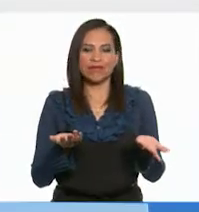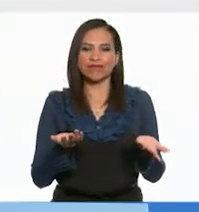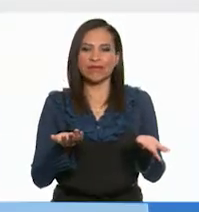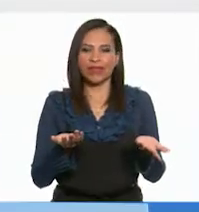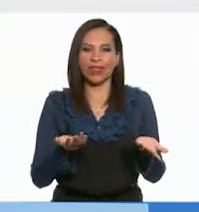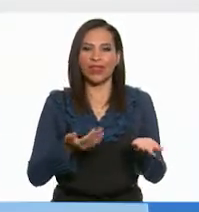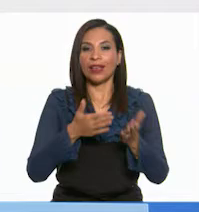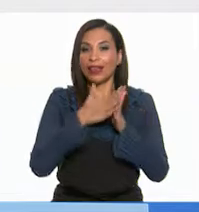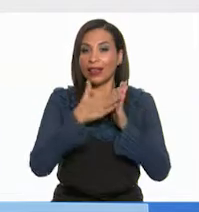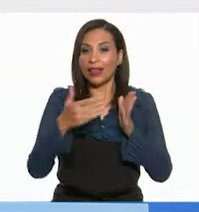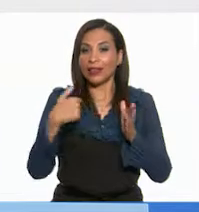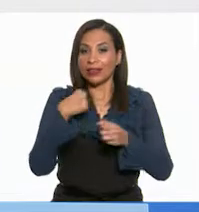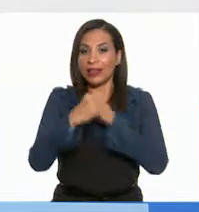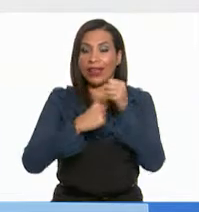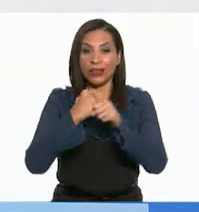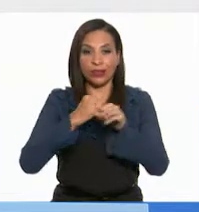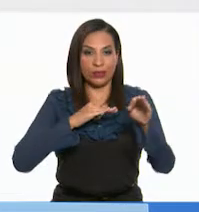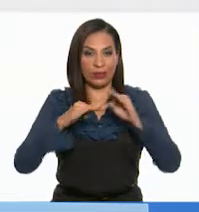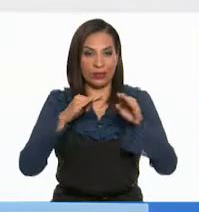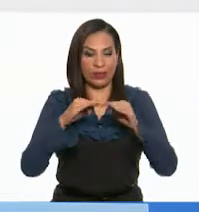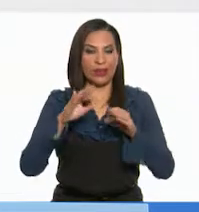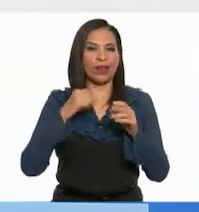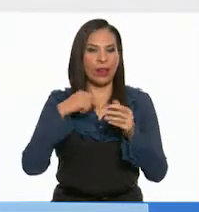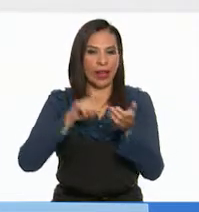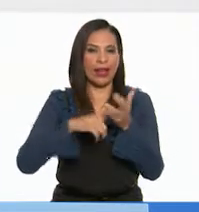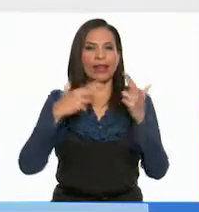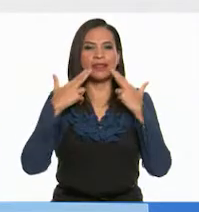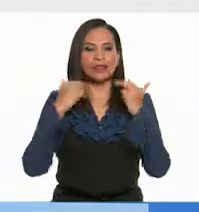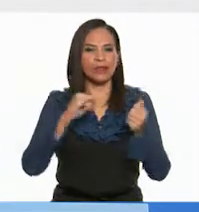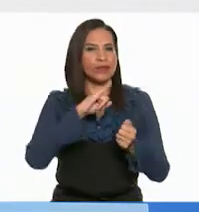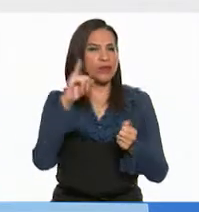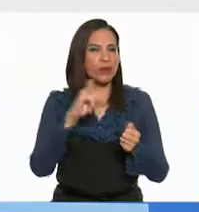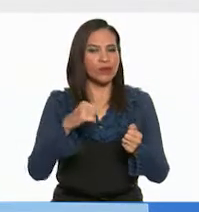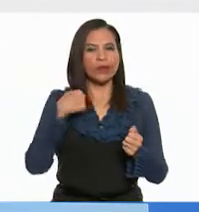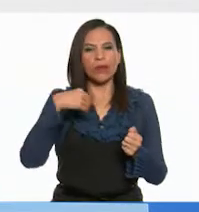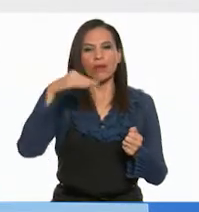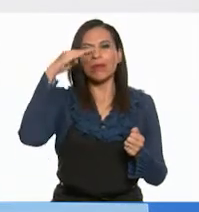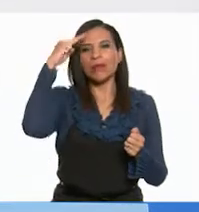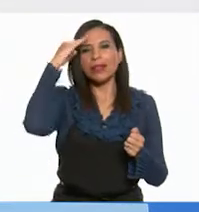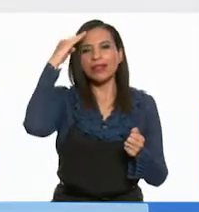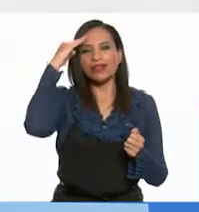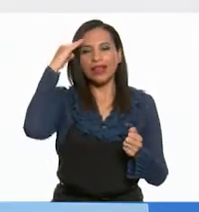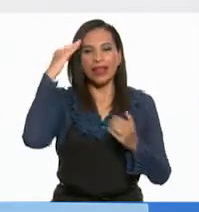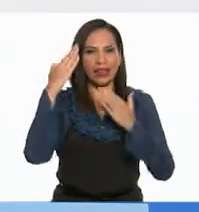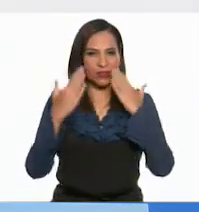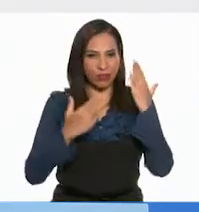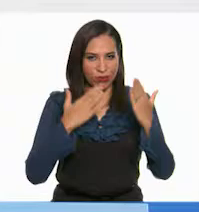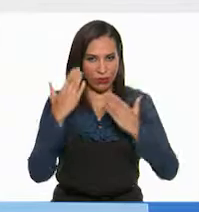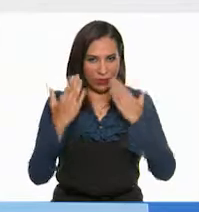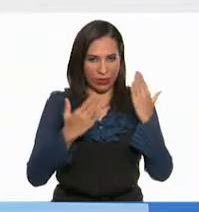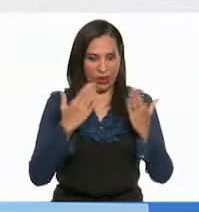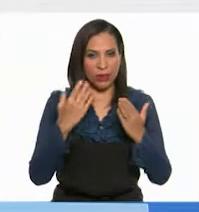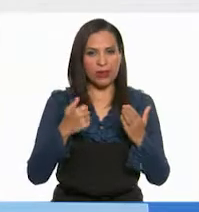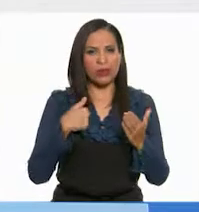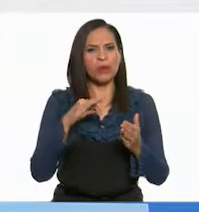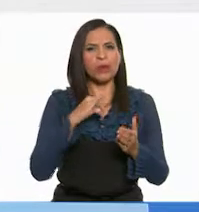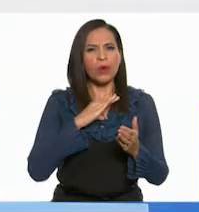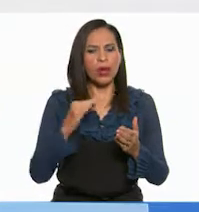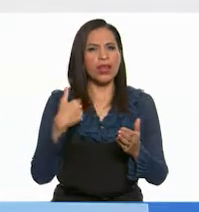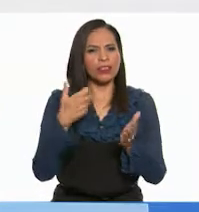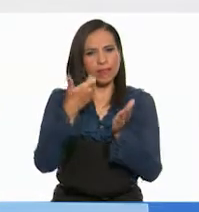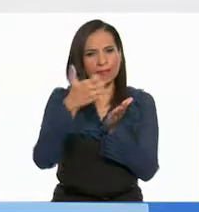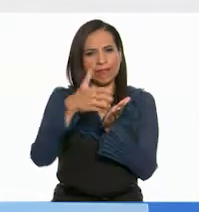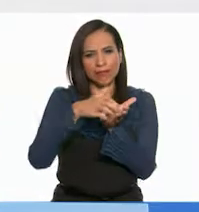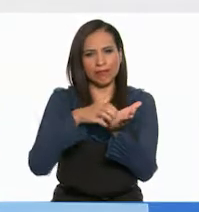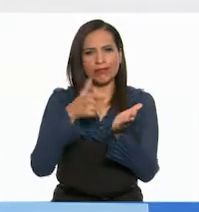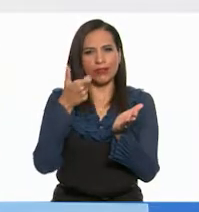Bueno, durante mis años de trabajo en la hacienda, nunca dejé de pensar en estudiar y logré ahorrar